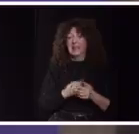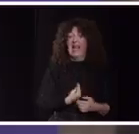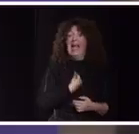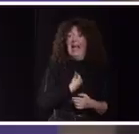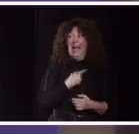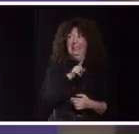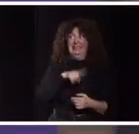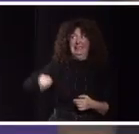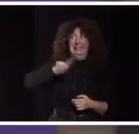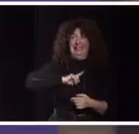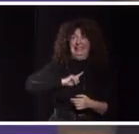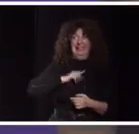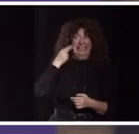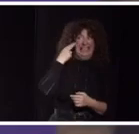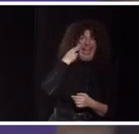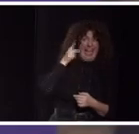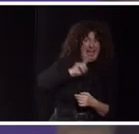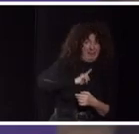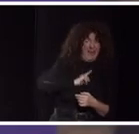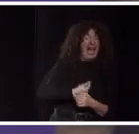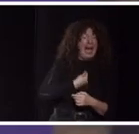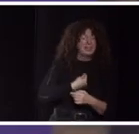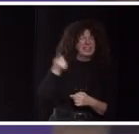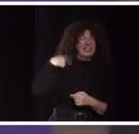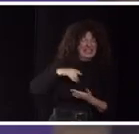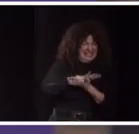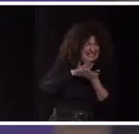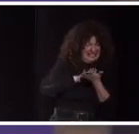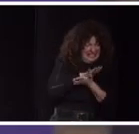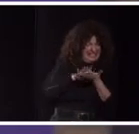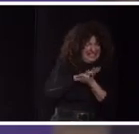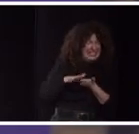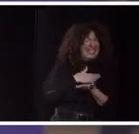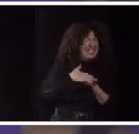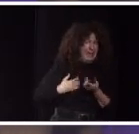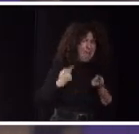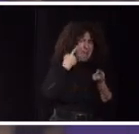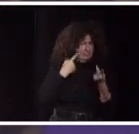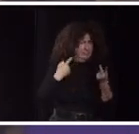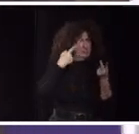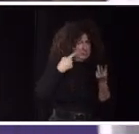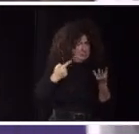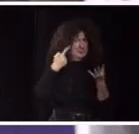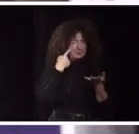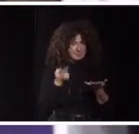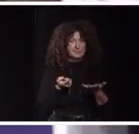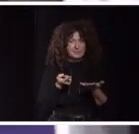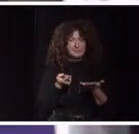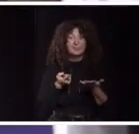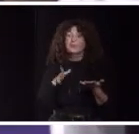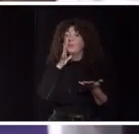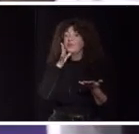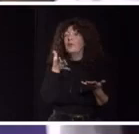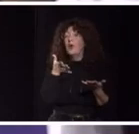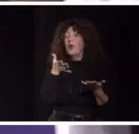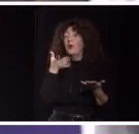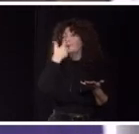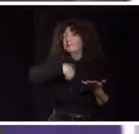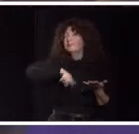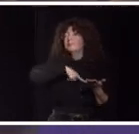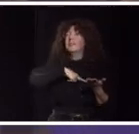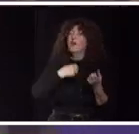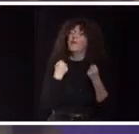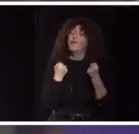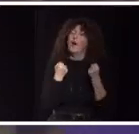Asustamos, nos temen, quieren acabar con nosotras, lo hemos visto continuamente, porque somos justamente una